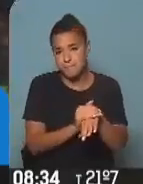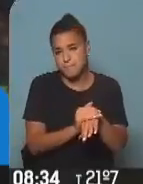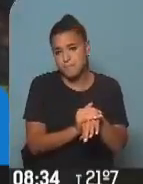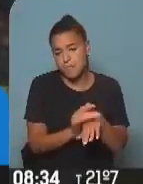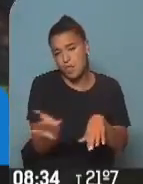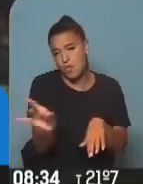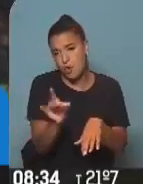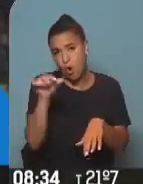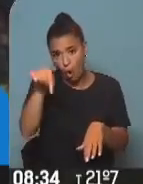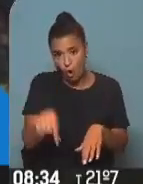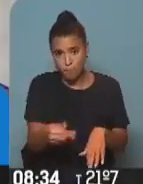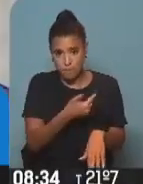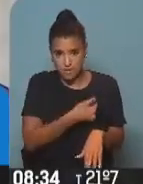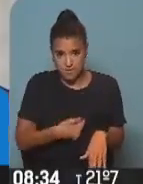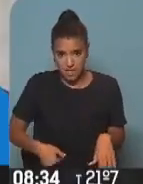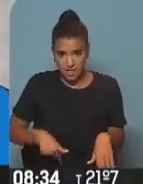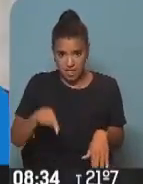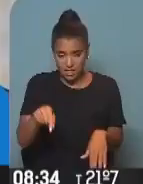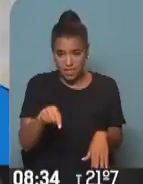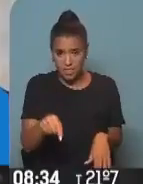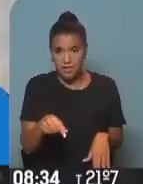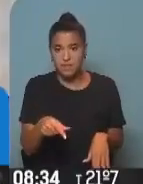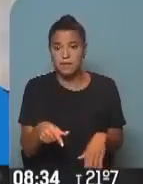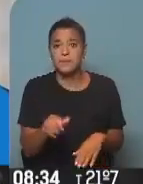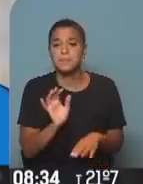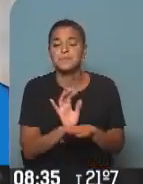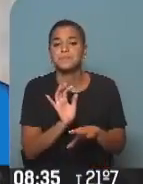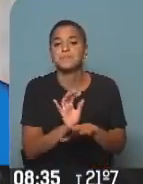hoy presidente, que de hecho tiene un precedente de haberse